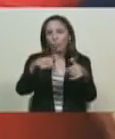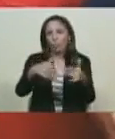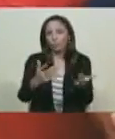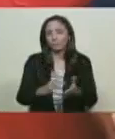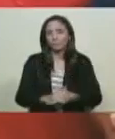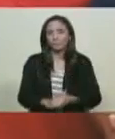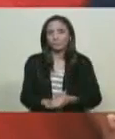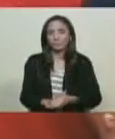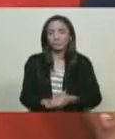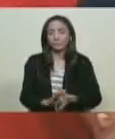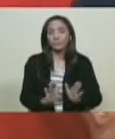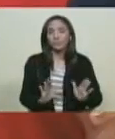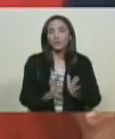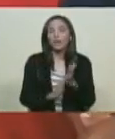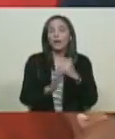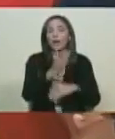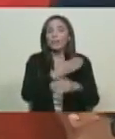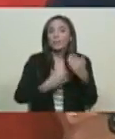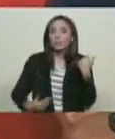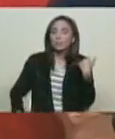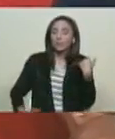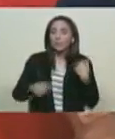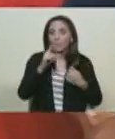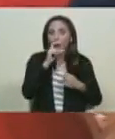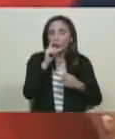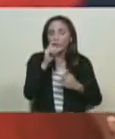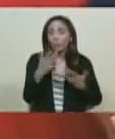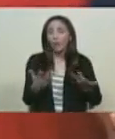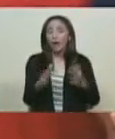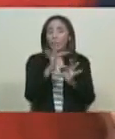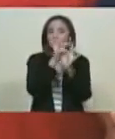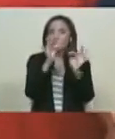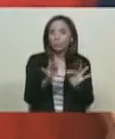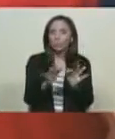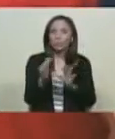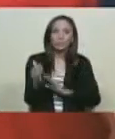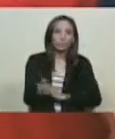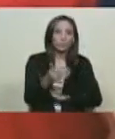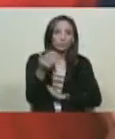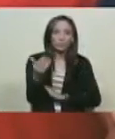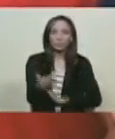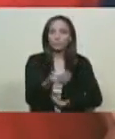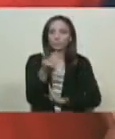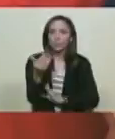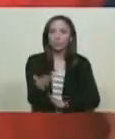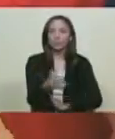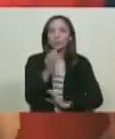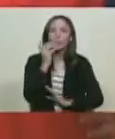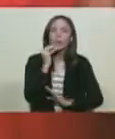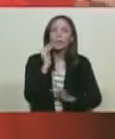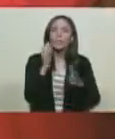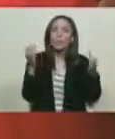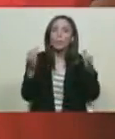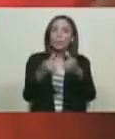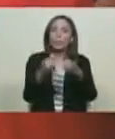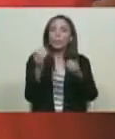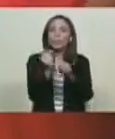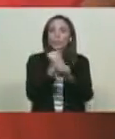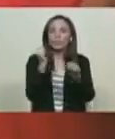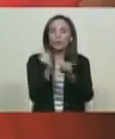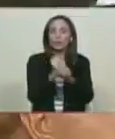El camarada nos ha otorgado como clase obrera una herramienta fundamental, como son los consejos productivos de